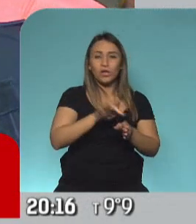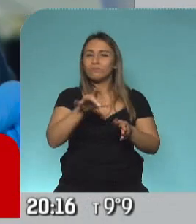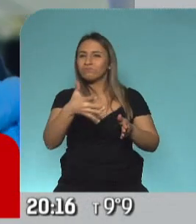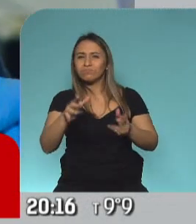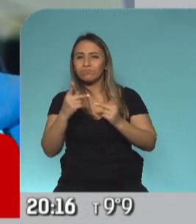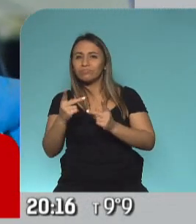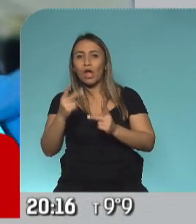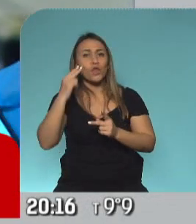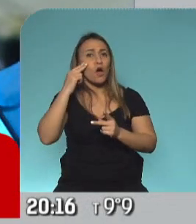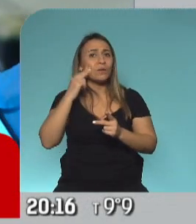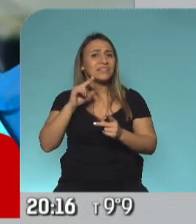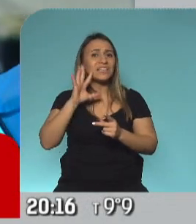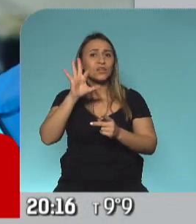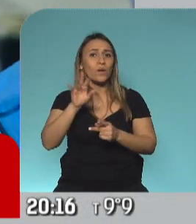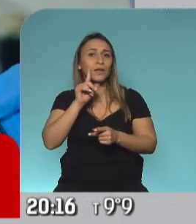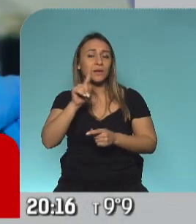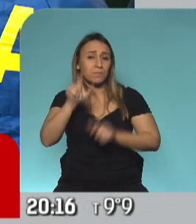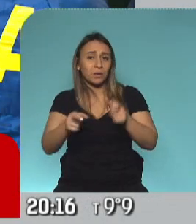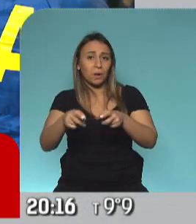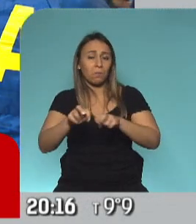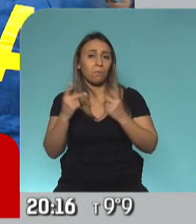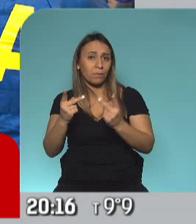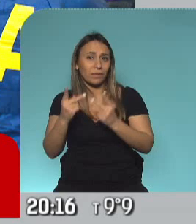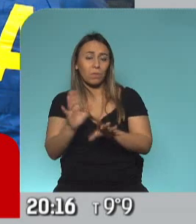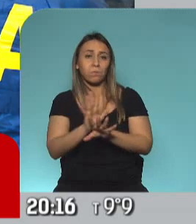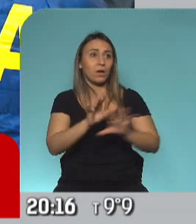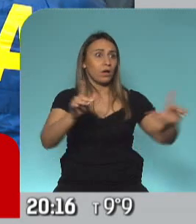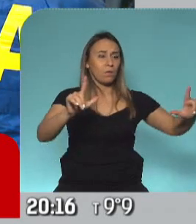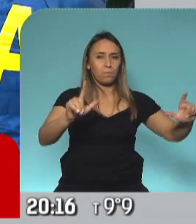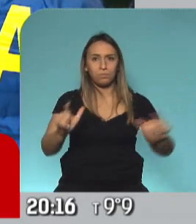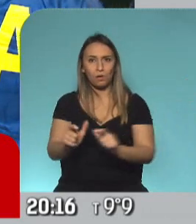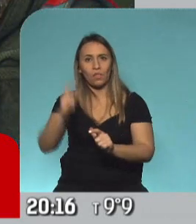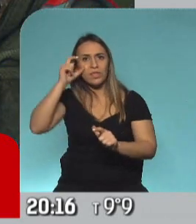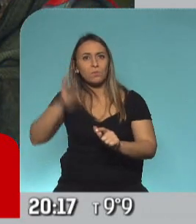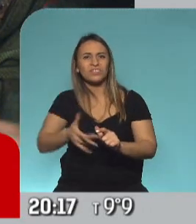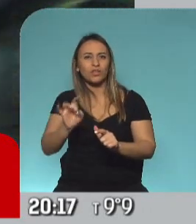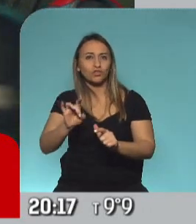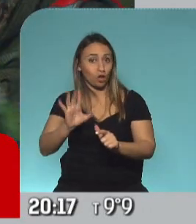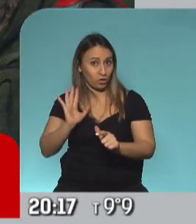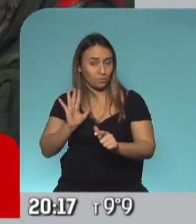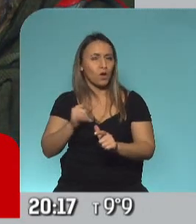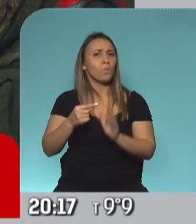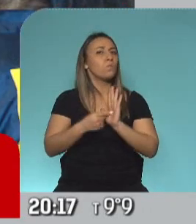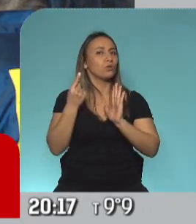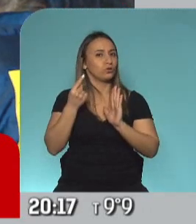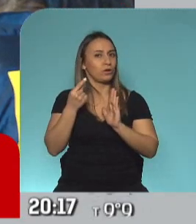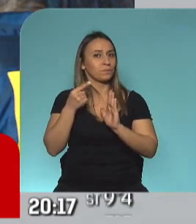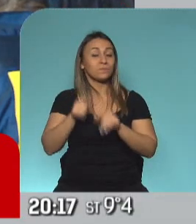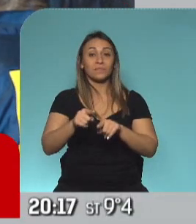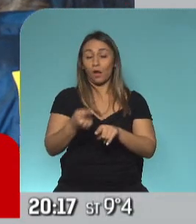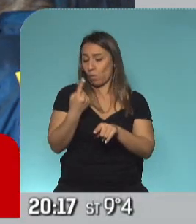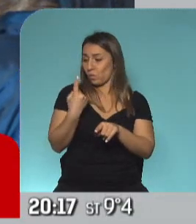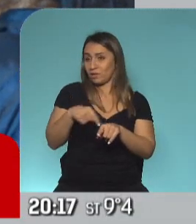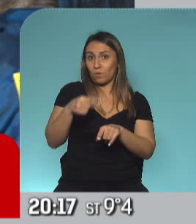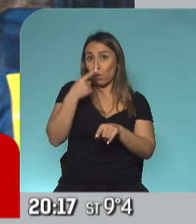de 950.000 personas, es decir, el 10%. Pero les quiero marcar una cosa. En la última